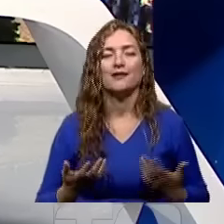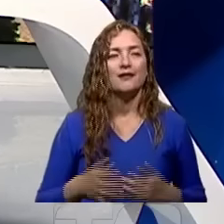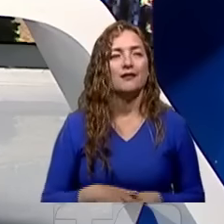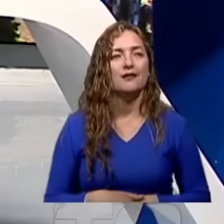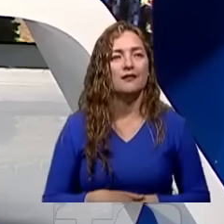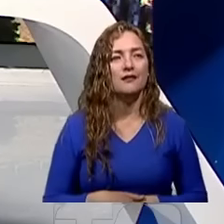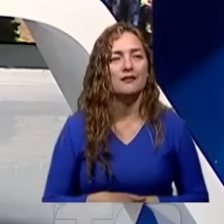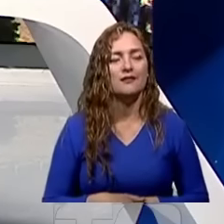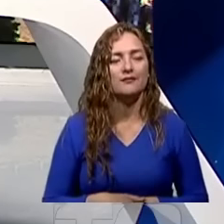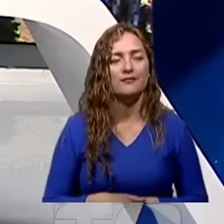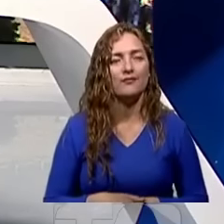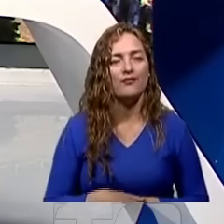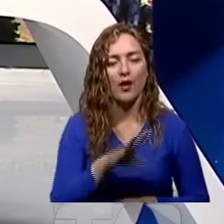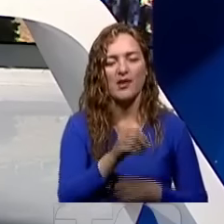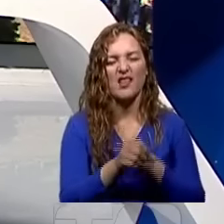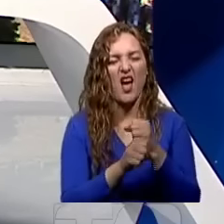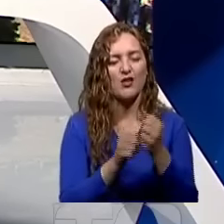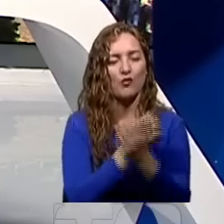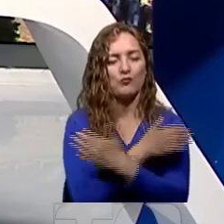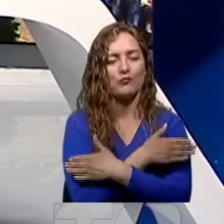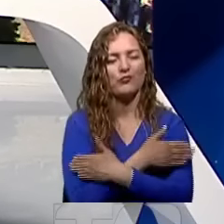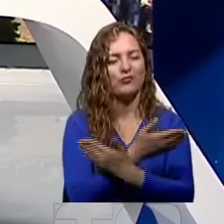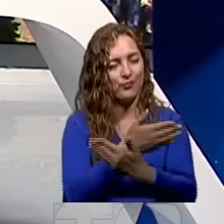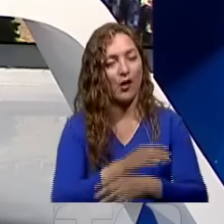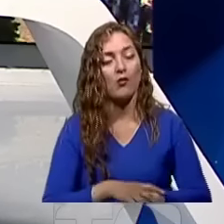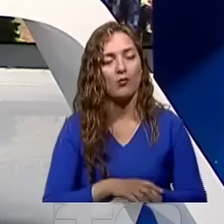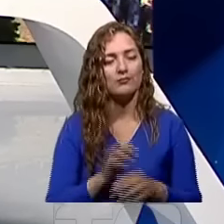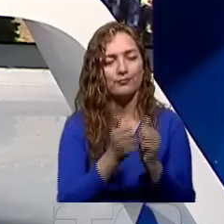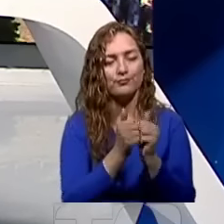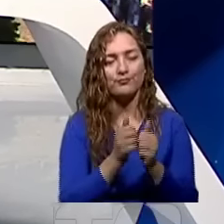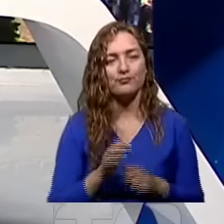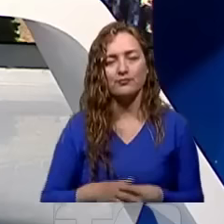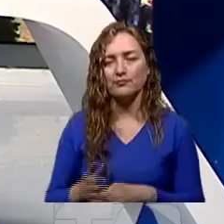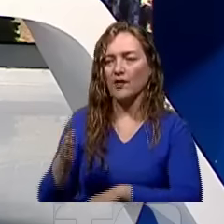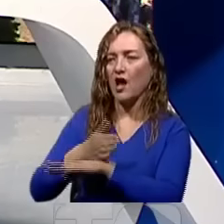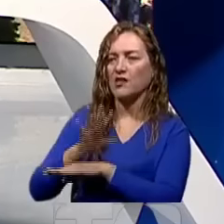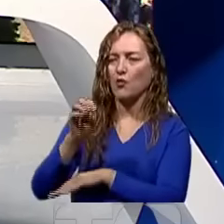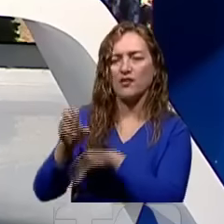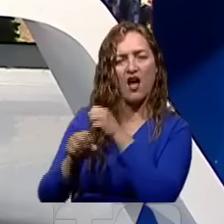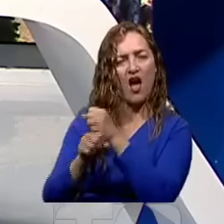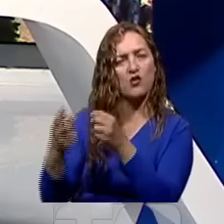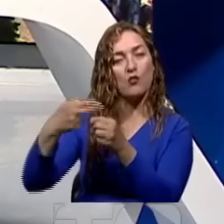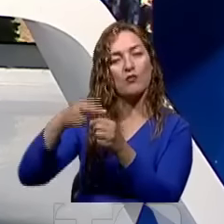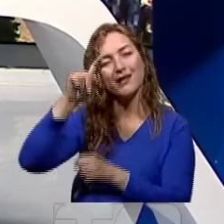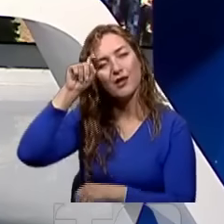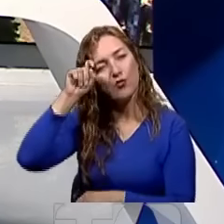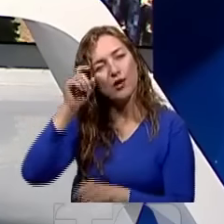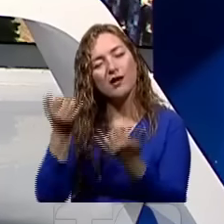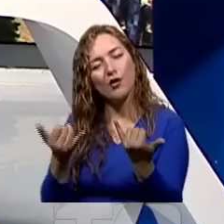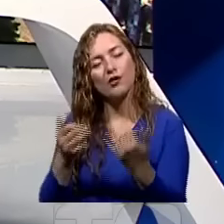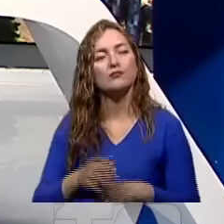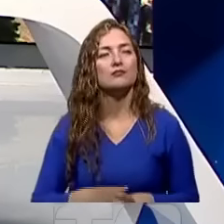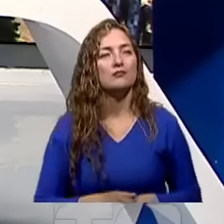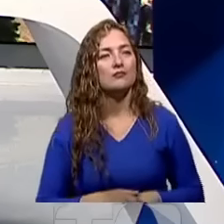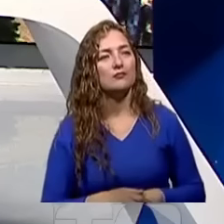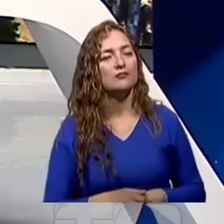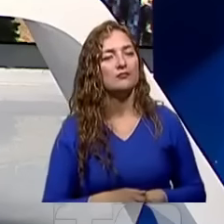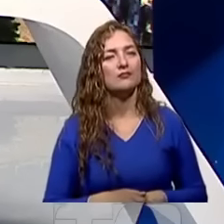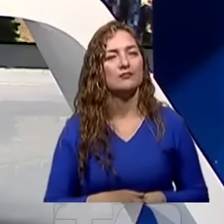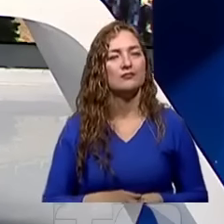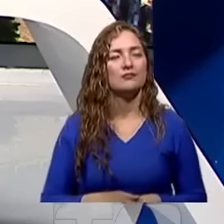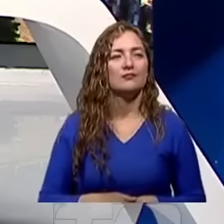40 años de Deporte Total. ¿Algo que tú recuerdes de estos 40 años, tal vez antes de ser parte de Deporte Total y ahora? Bueno, lo que pasa es que marca